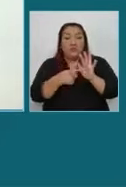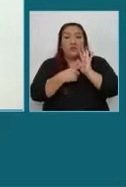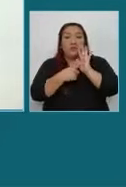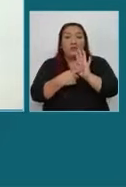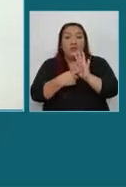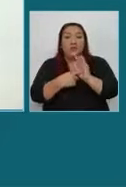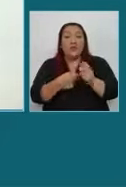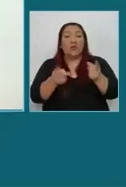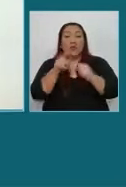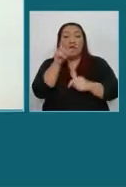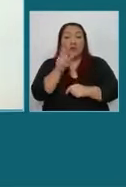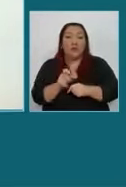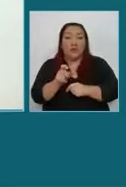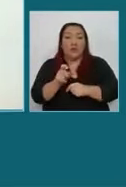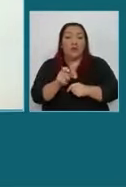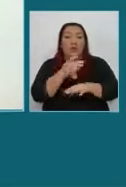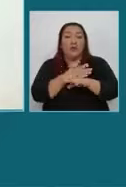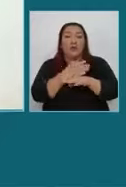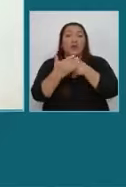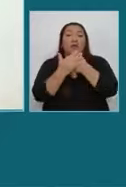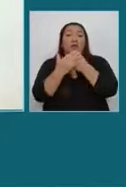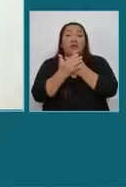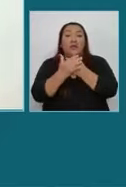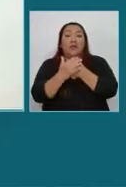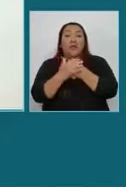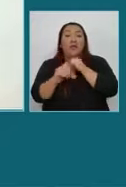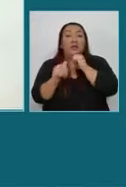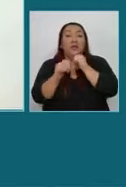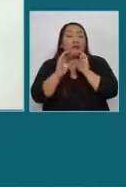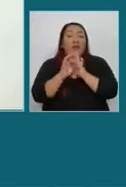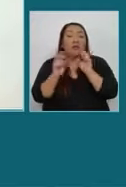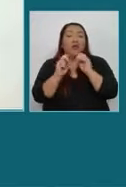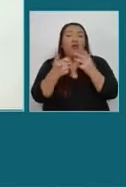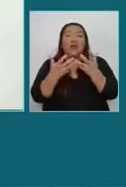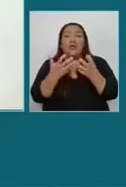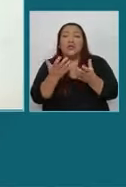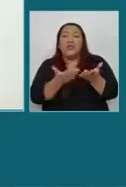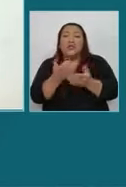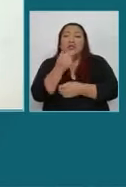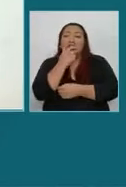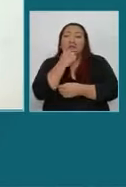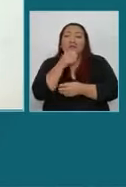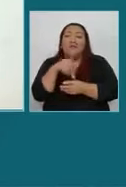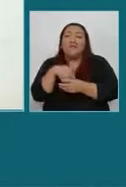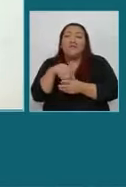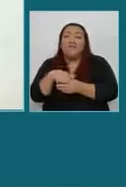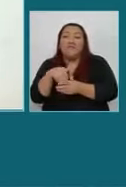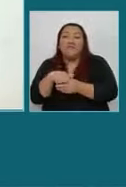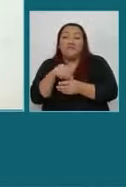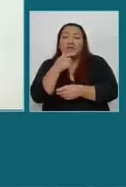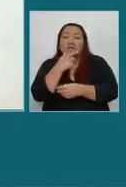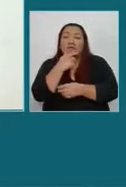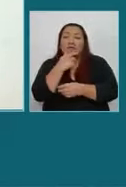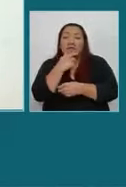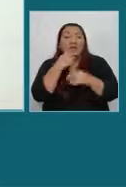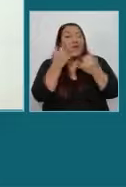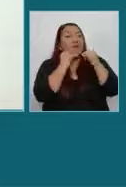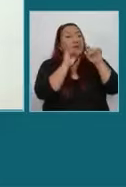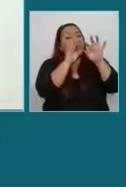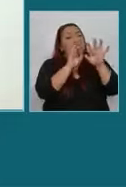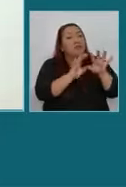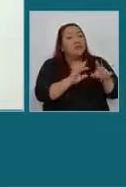que cuando un ciudadano está cerca de votar, pero aún no ha decidido del todo su voto, y busca información de estos candidatos